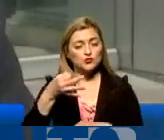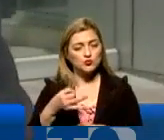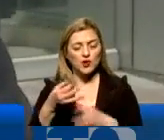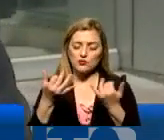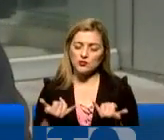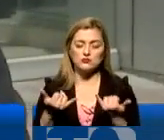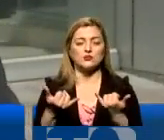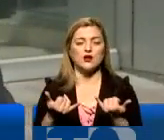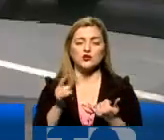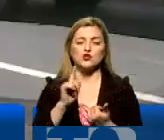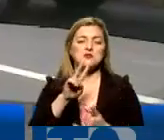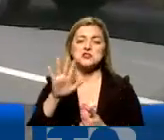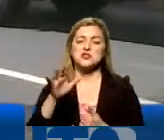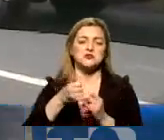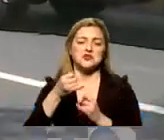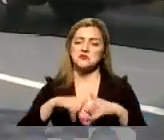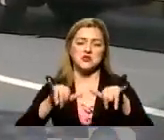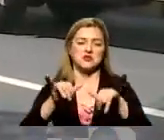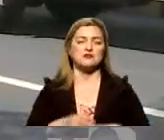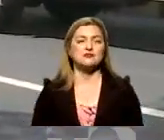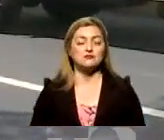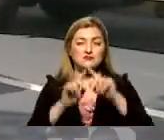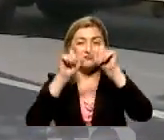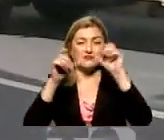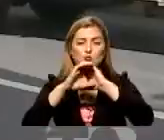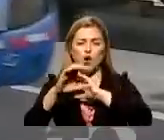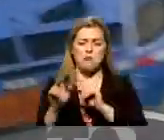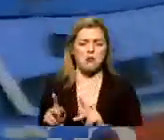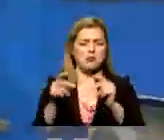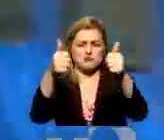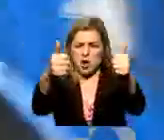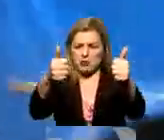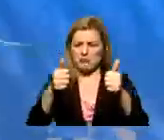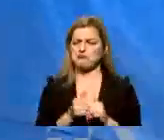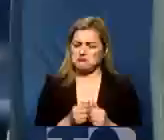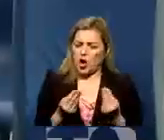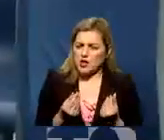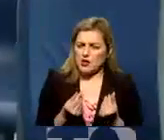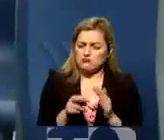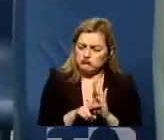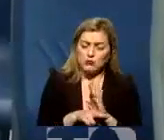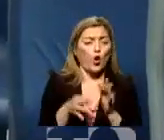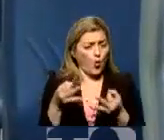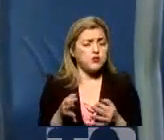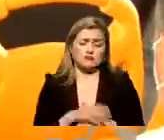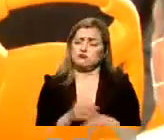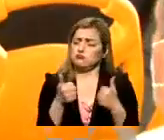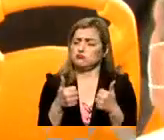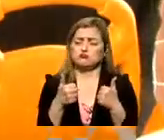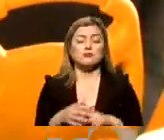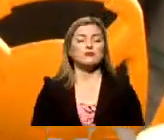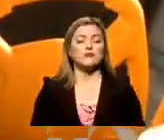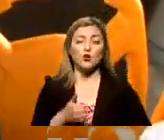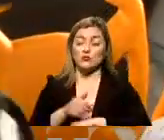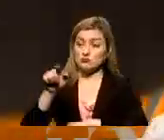cumple, siguen en 25 centavos. Los transportistas aseguran que están listos para cumplir con las nuevas exigencias y que esperan además que las